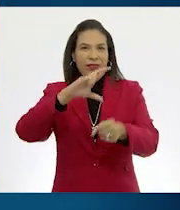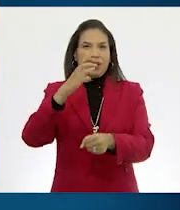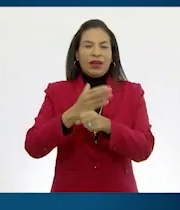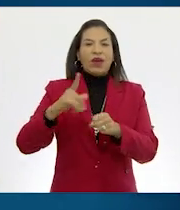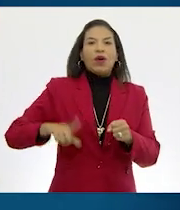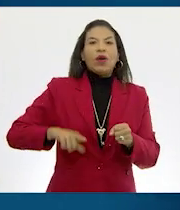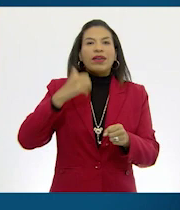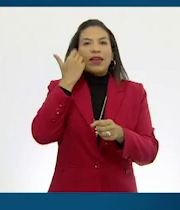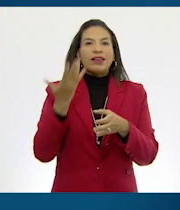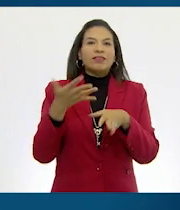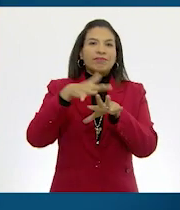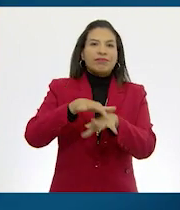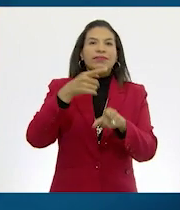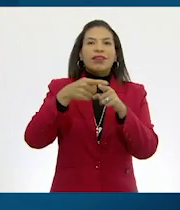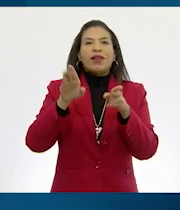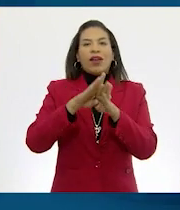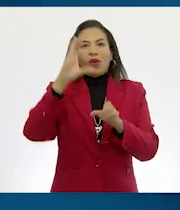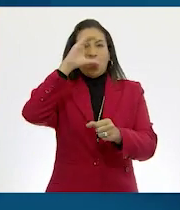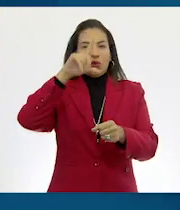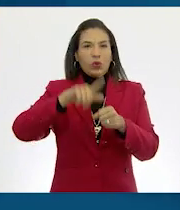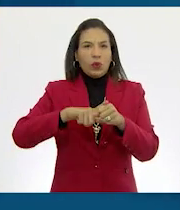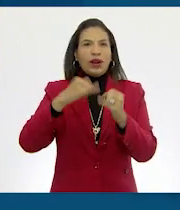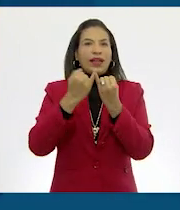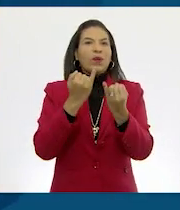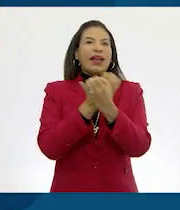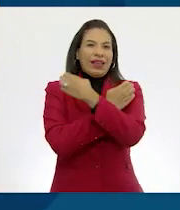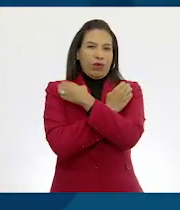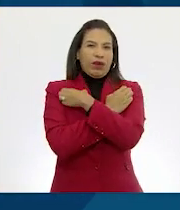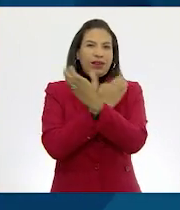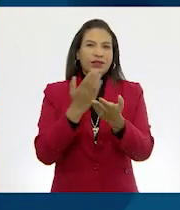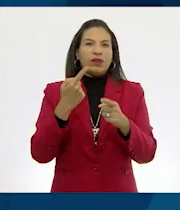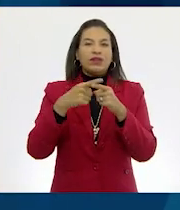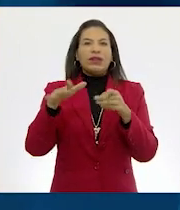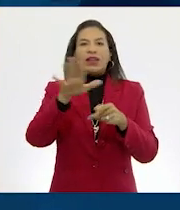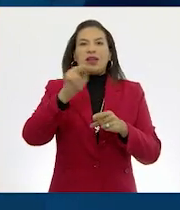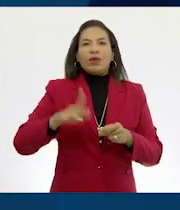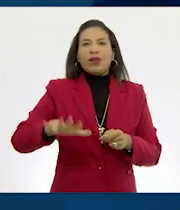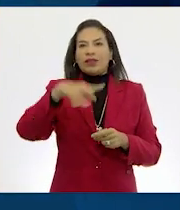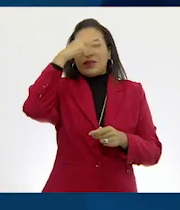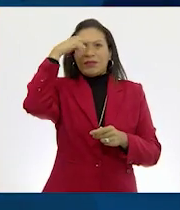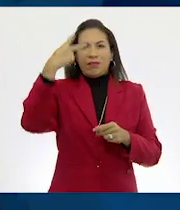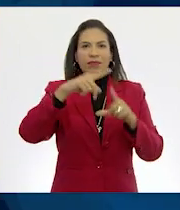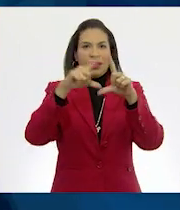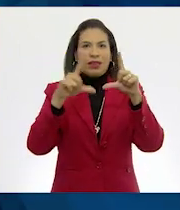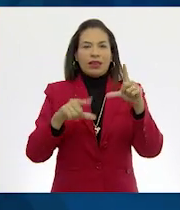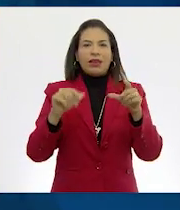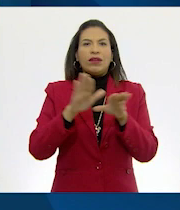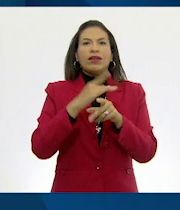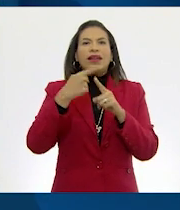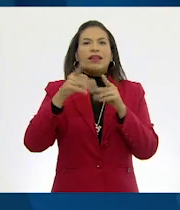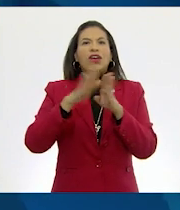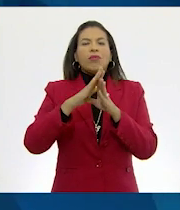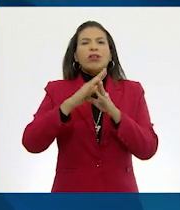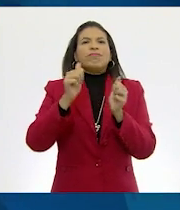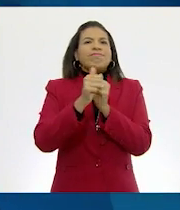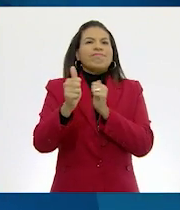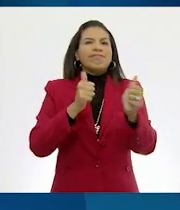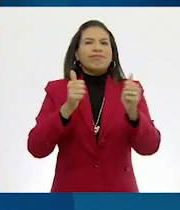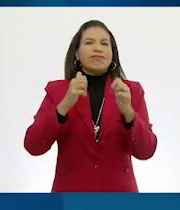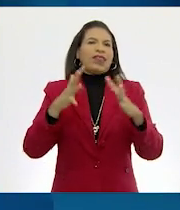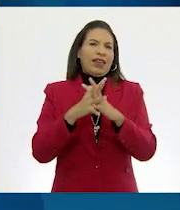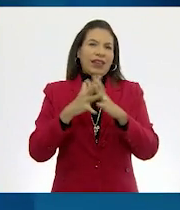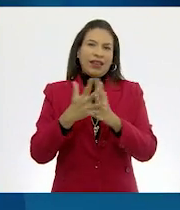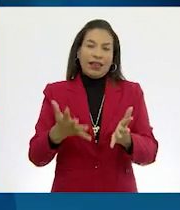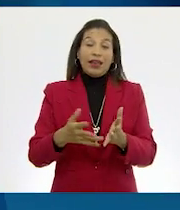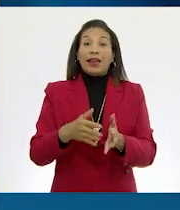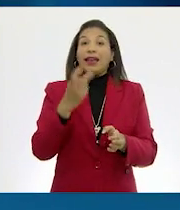gobierno trató de integrar, por medio de la cultura y la educación, a la población mexicana, que se había dividido por las guerras.